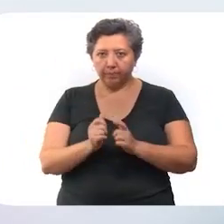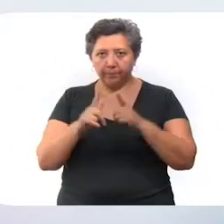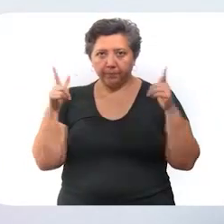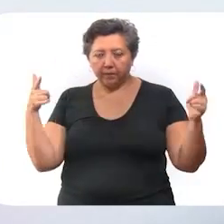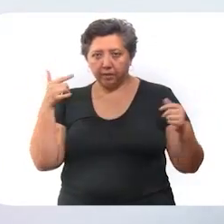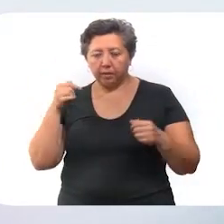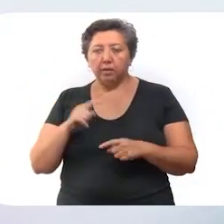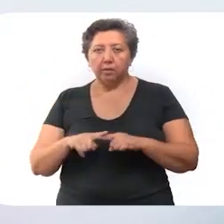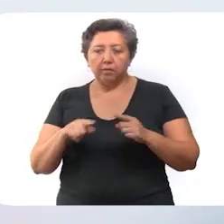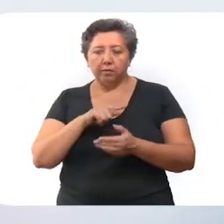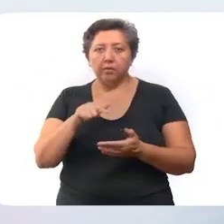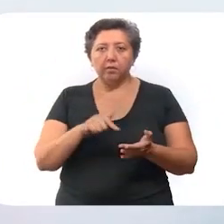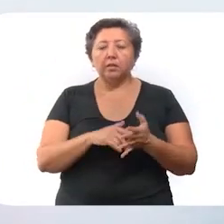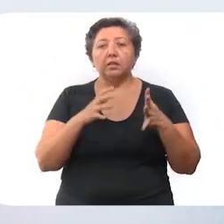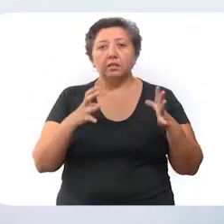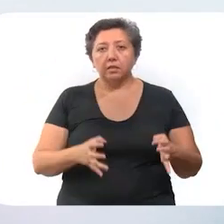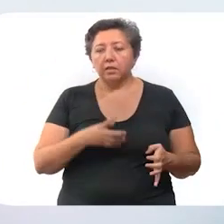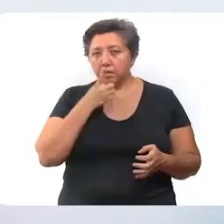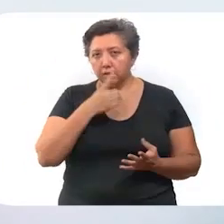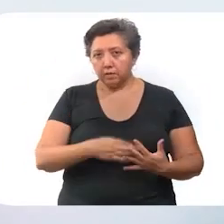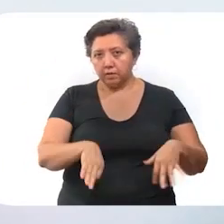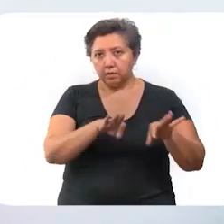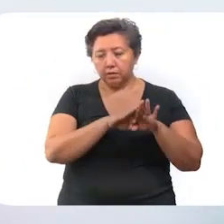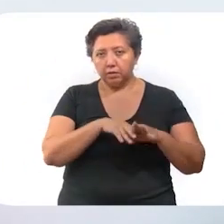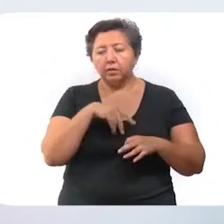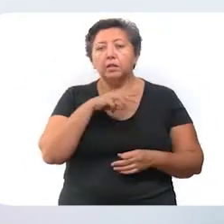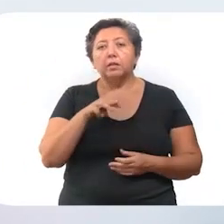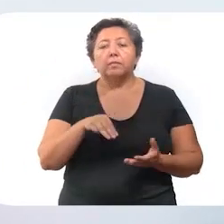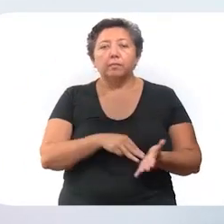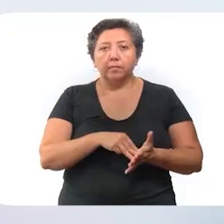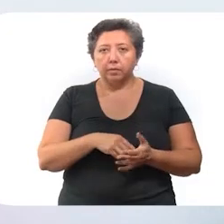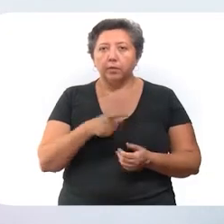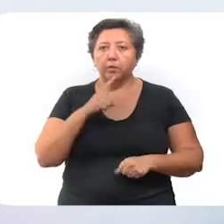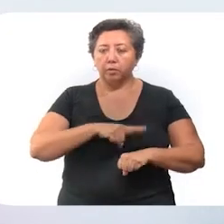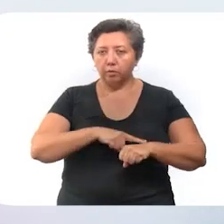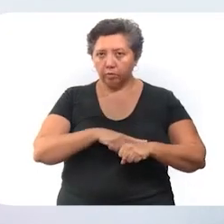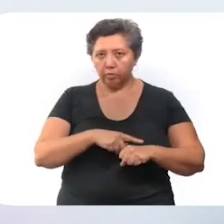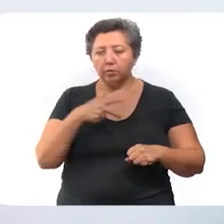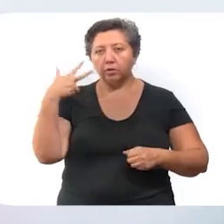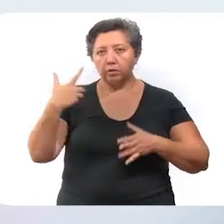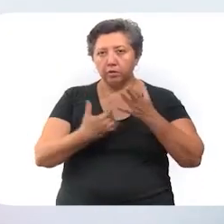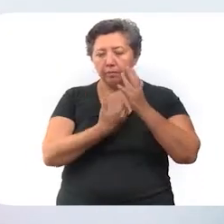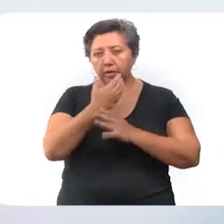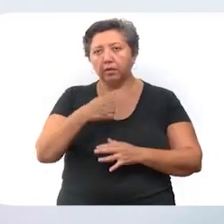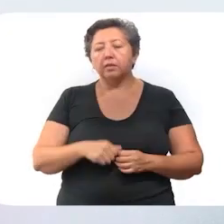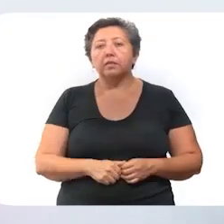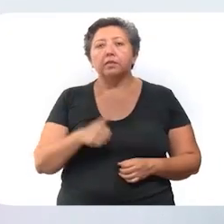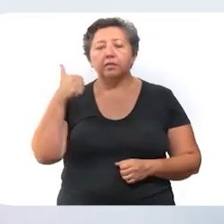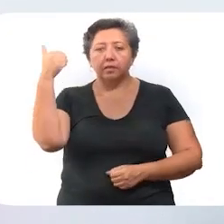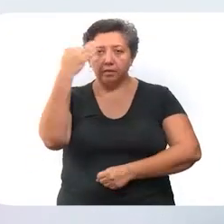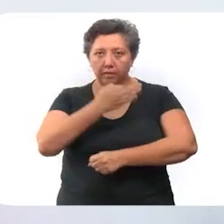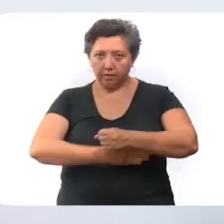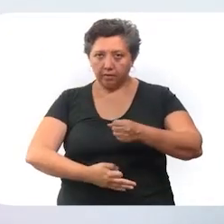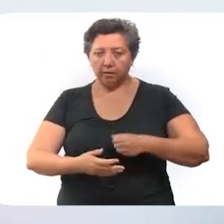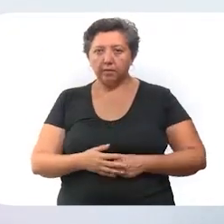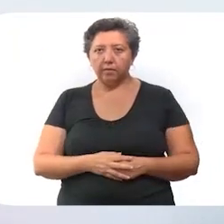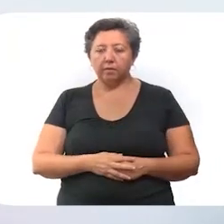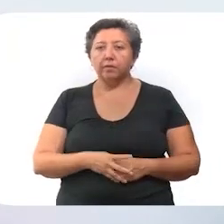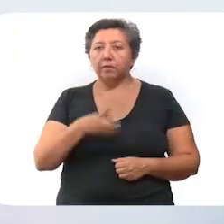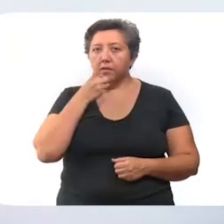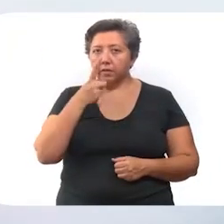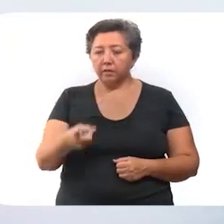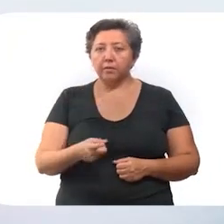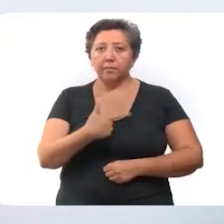y 7 módulos distribuidos estratégicamente en la ciudad en un horario de 8 de la mañana a 6 de la tarde.